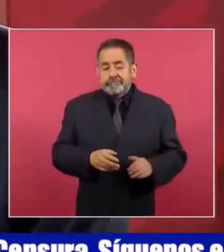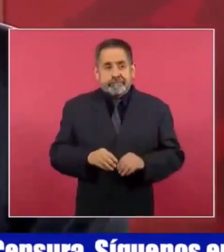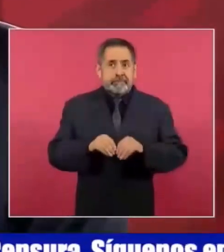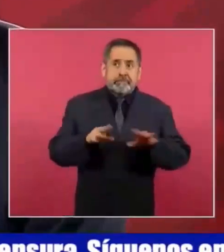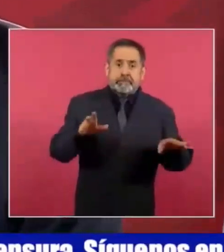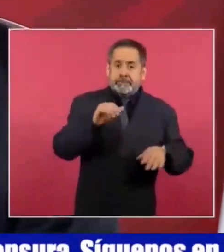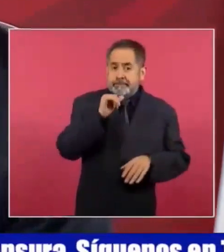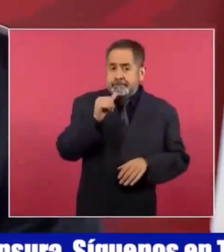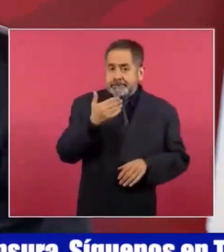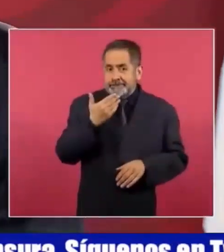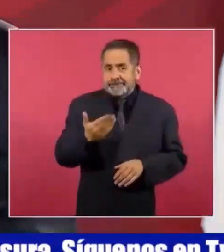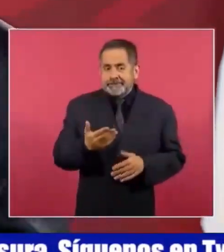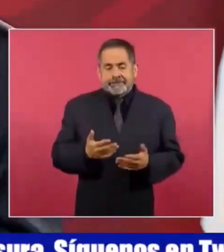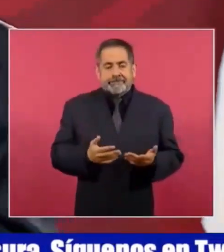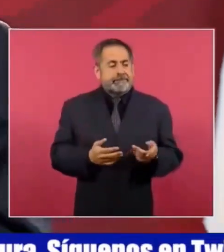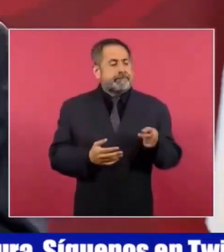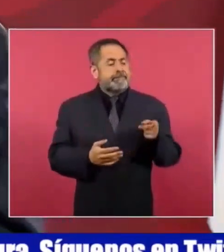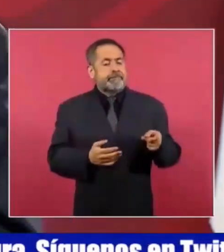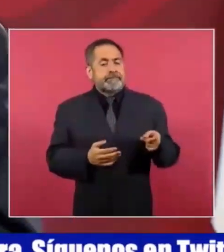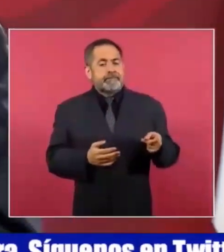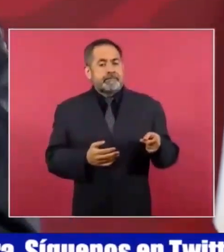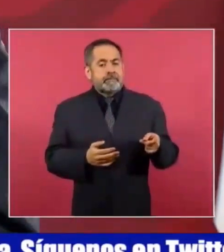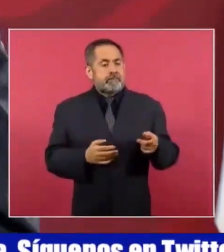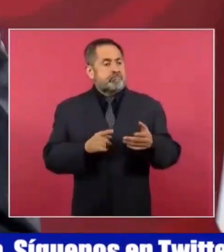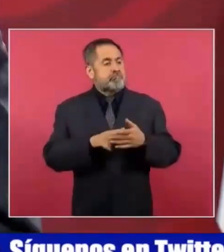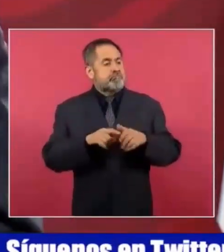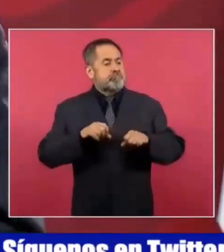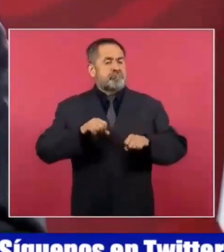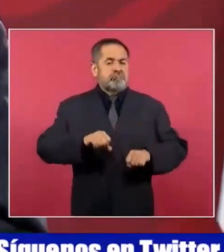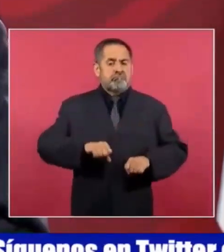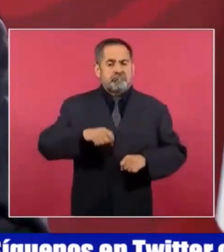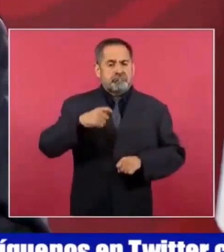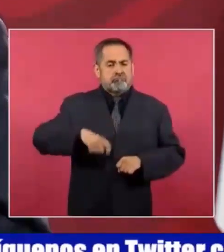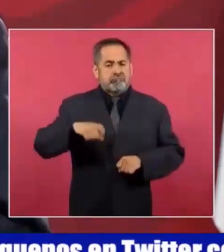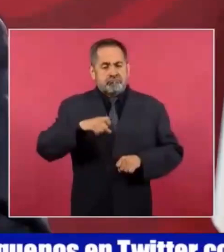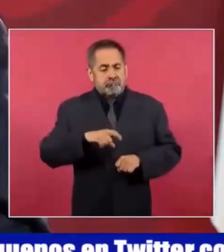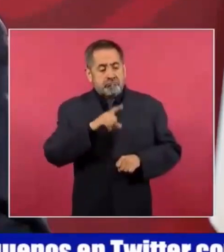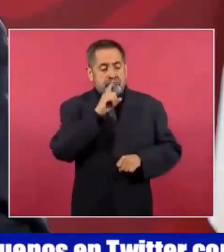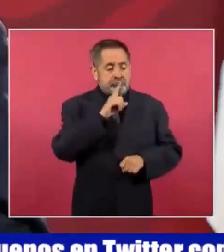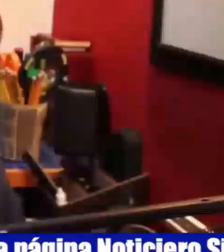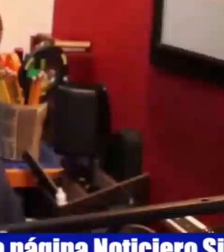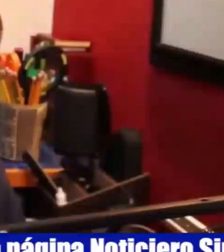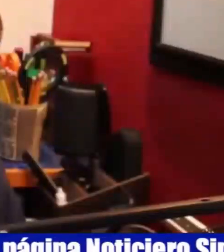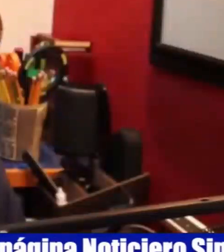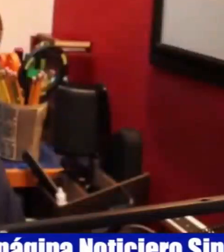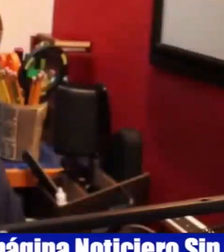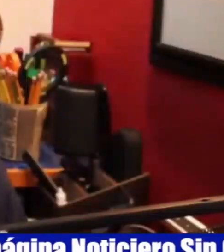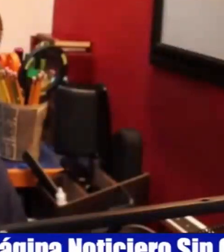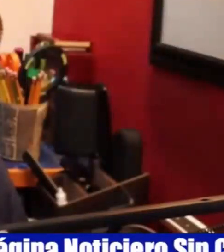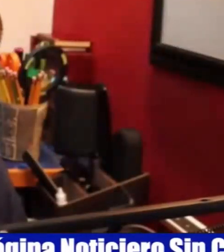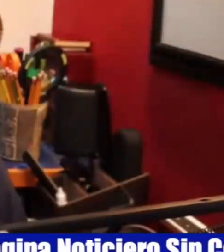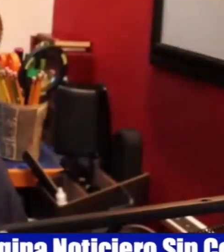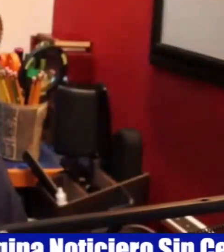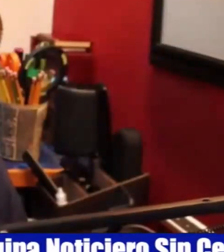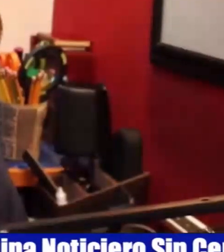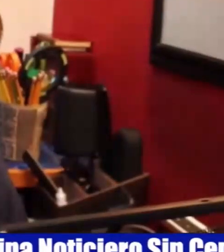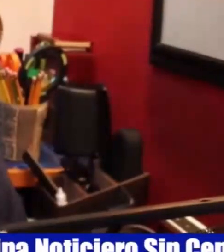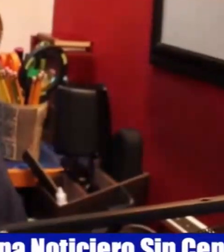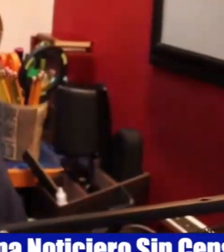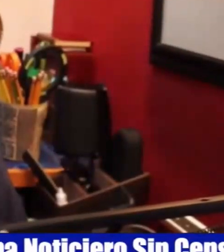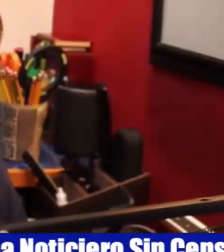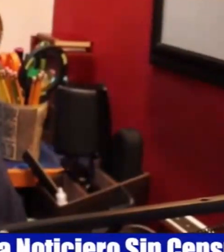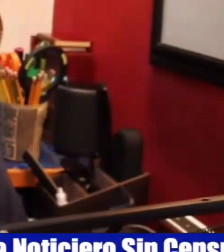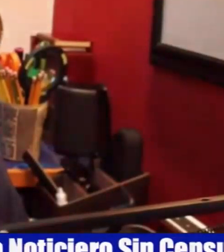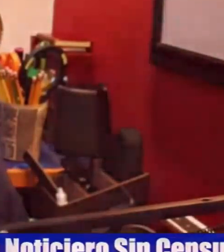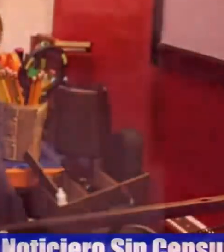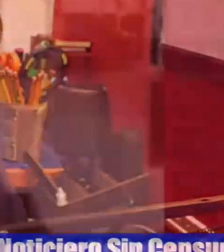radio. No, nunca. ¿Sabes? Y yo creo que esta gente tiene que acostumbrarse a este nuevo ambiente. Beatriz Pajés,